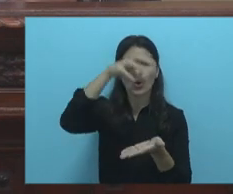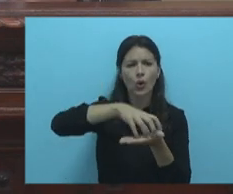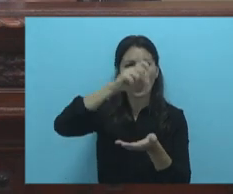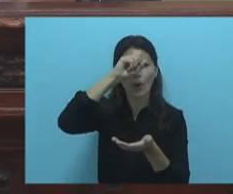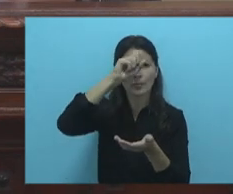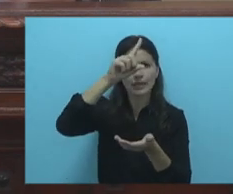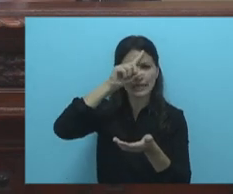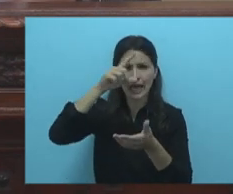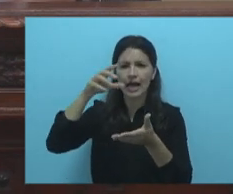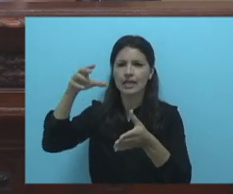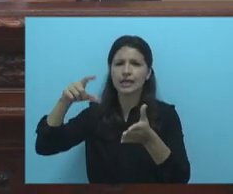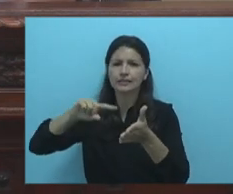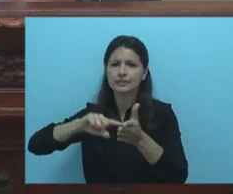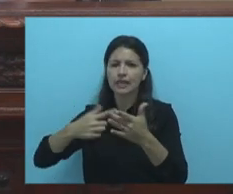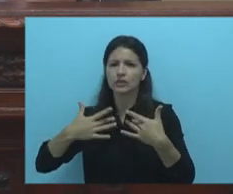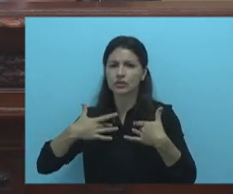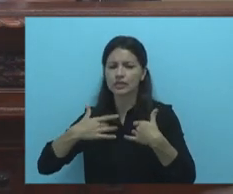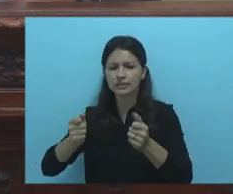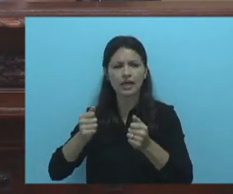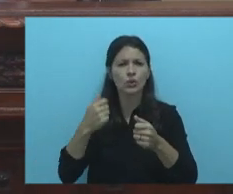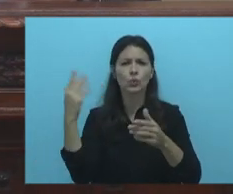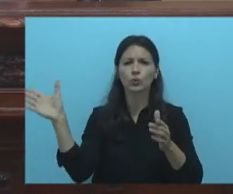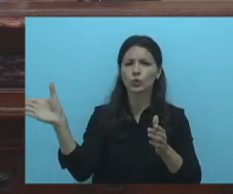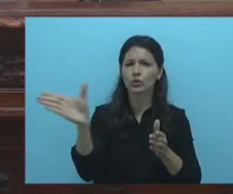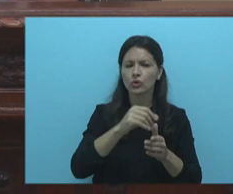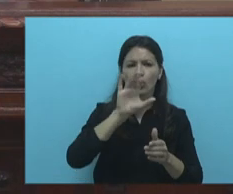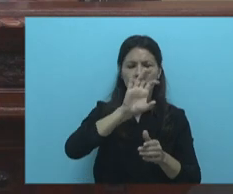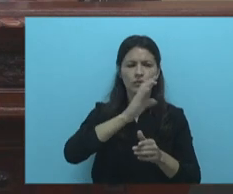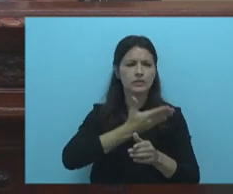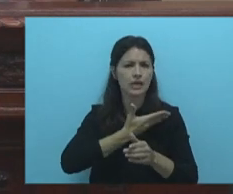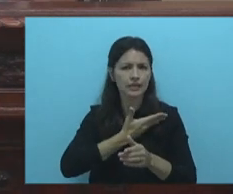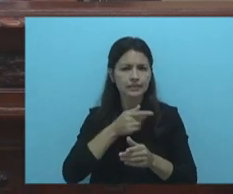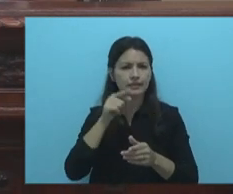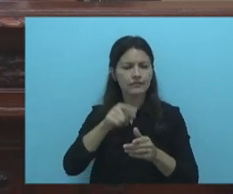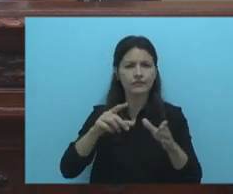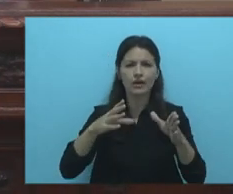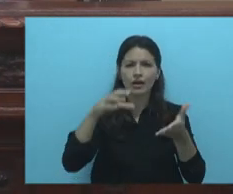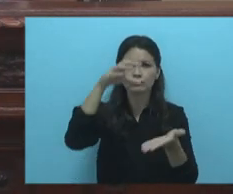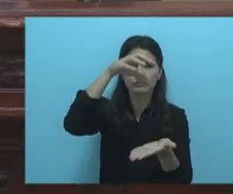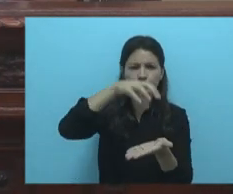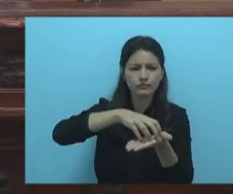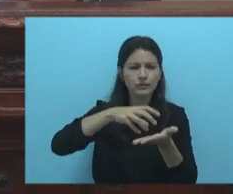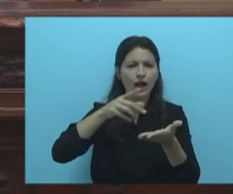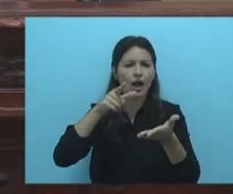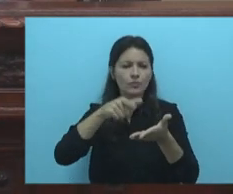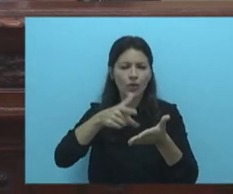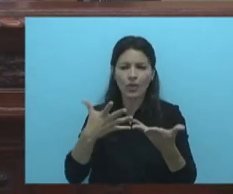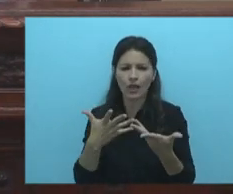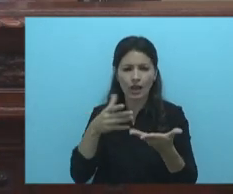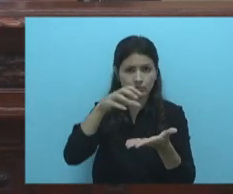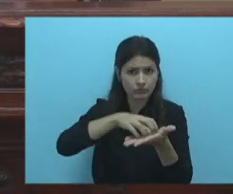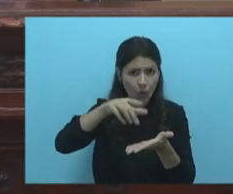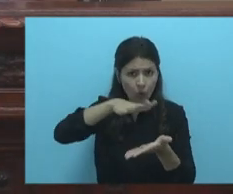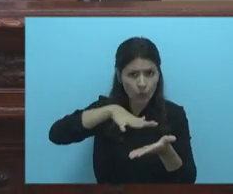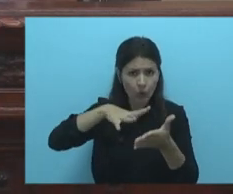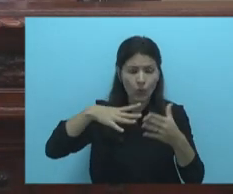de la provincia la incorporación de oficinas únicas para adultos mayores que tendrán por objeto dar atención exclusiva, preferencial e inmediata